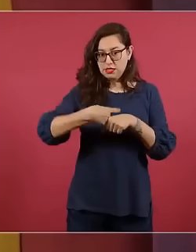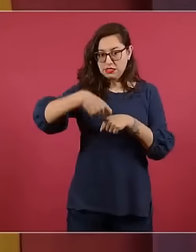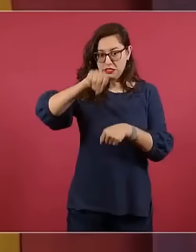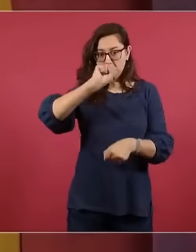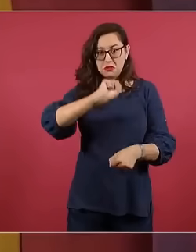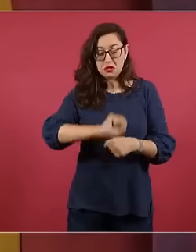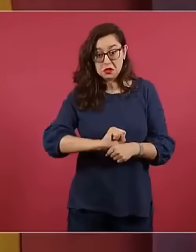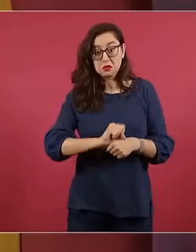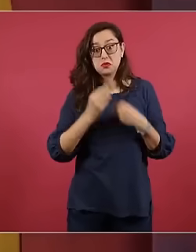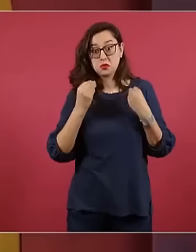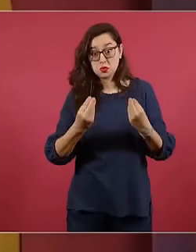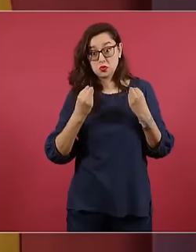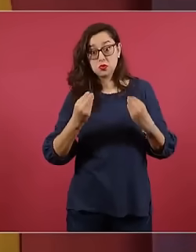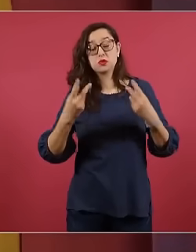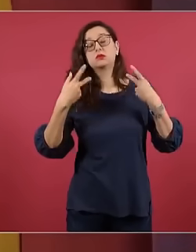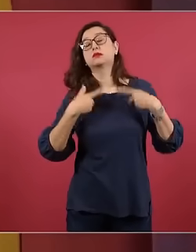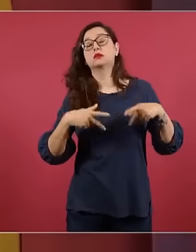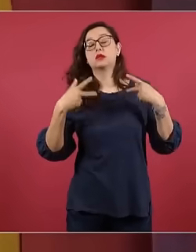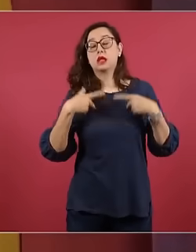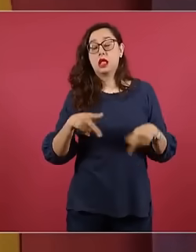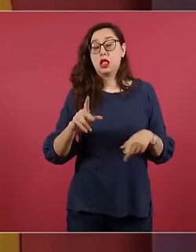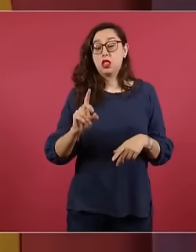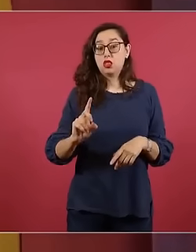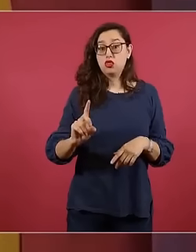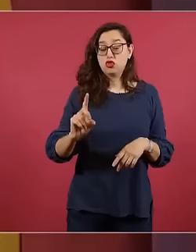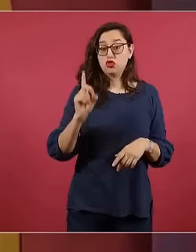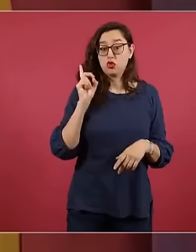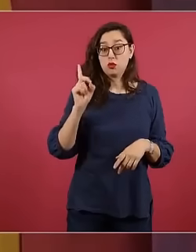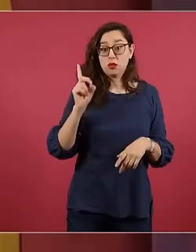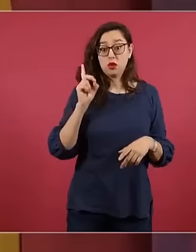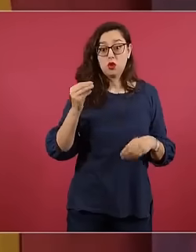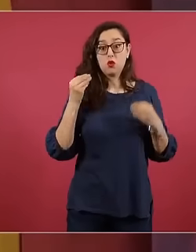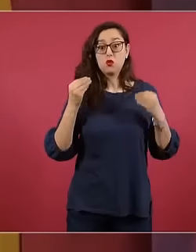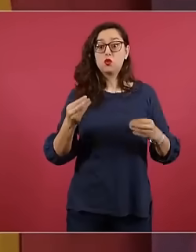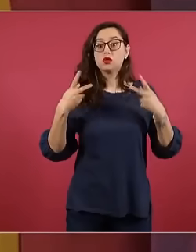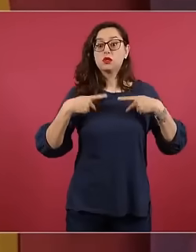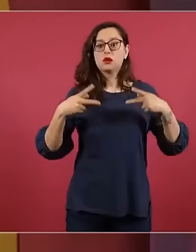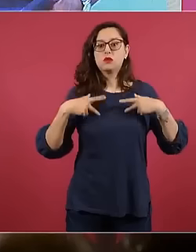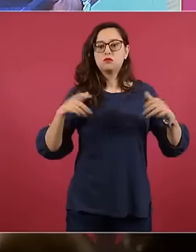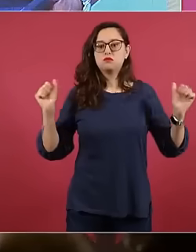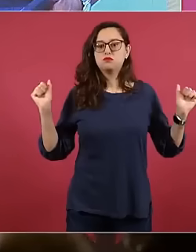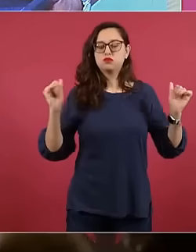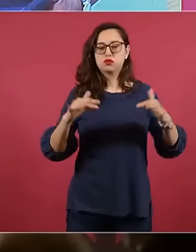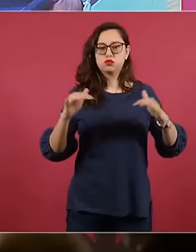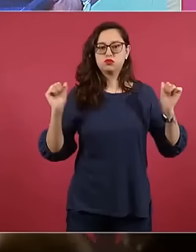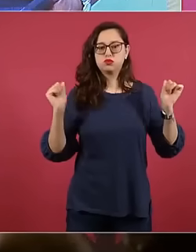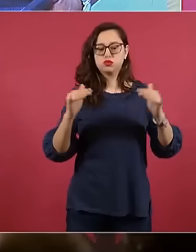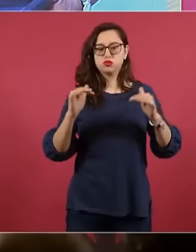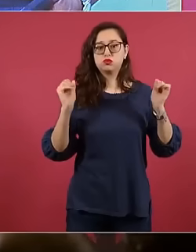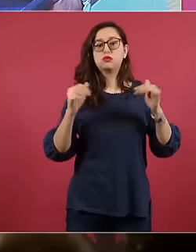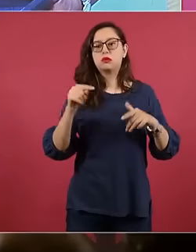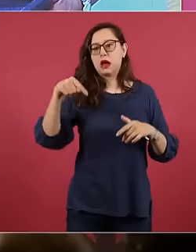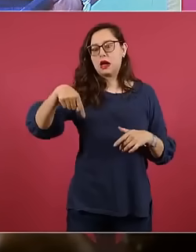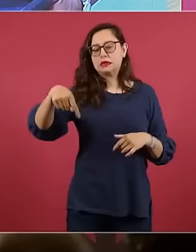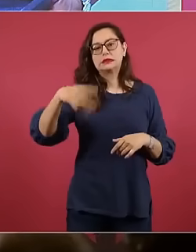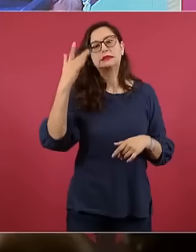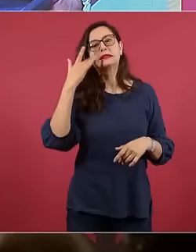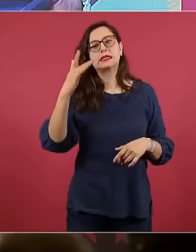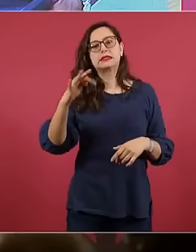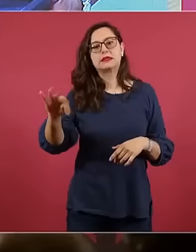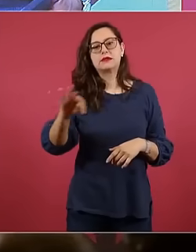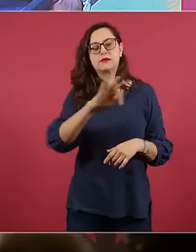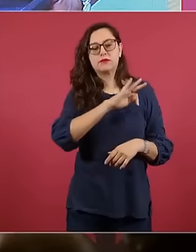interesante. El domingo fue un día de mucha afluencia en la estación Santa Fe